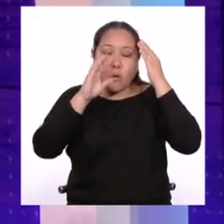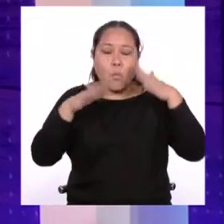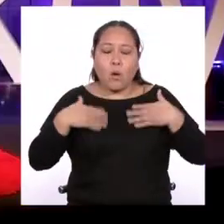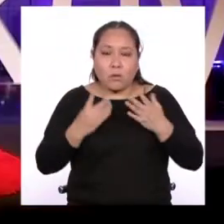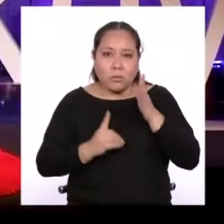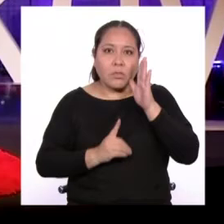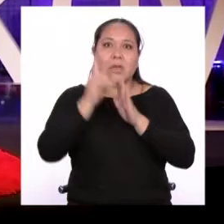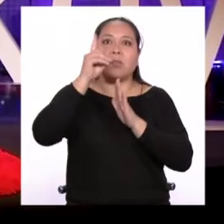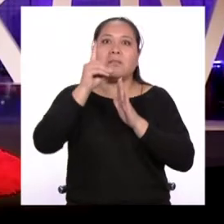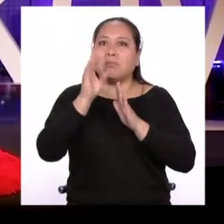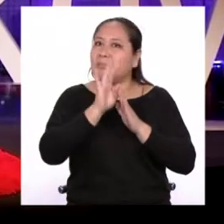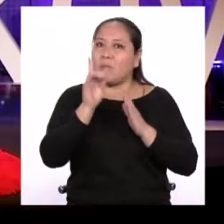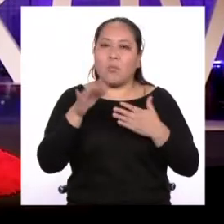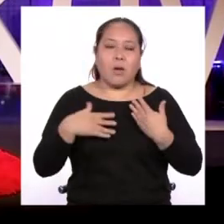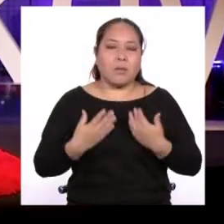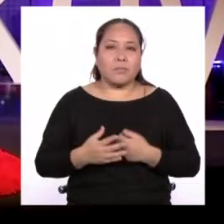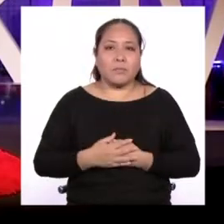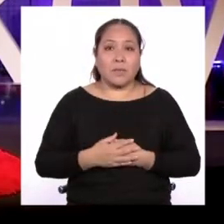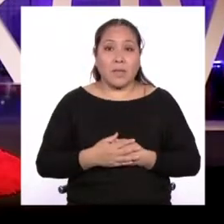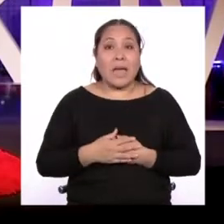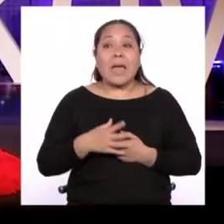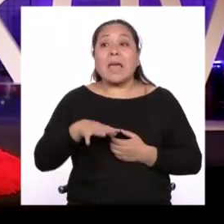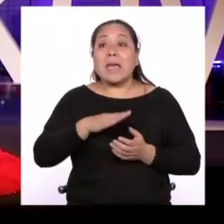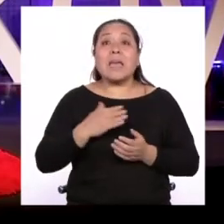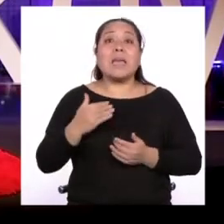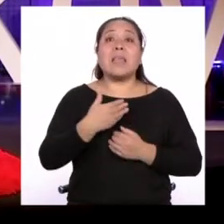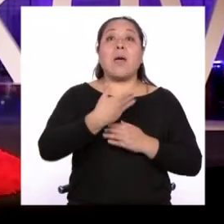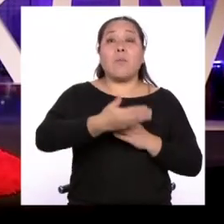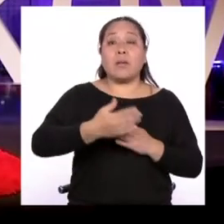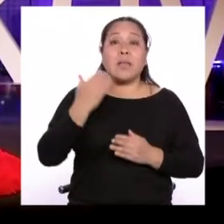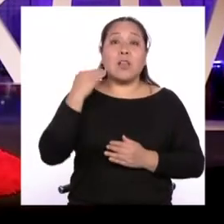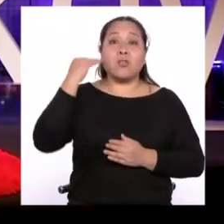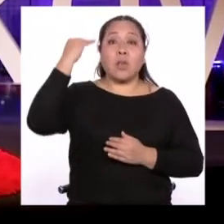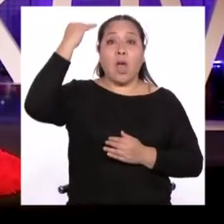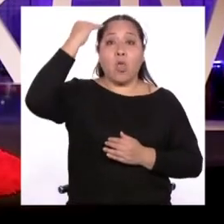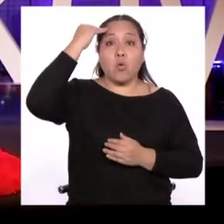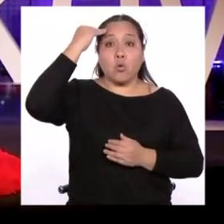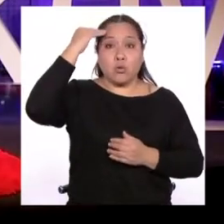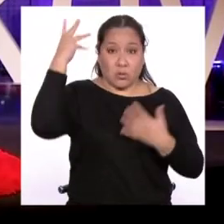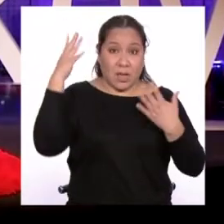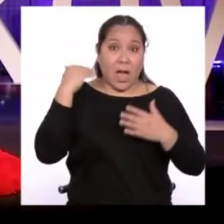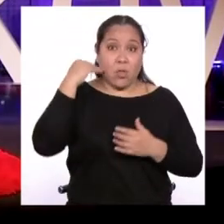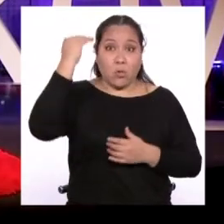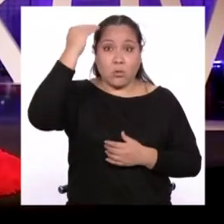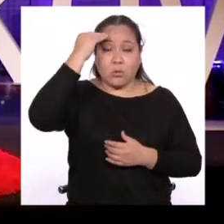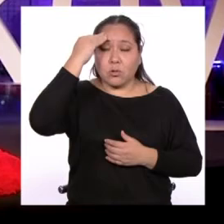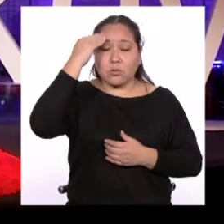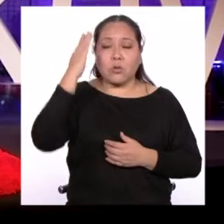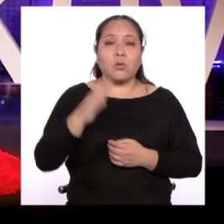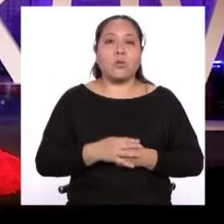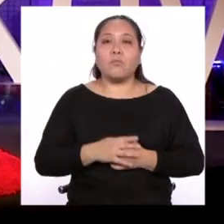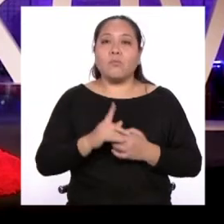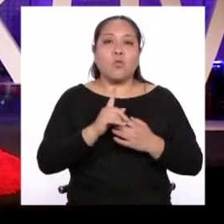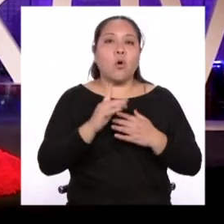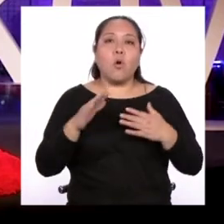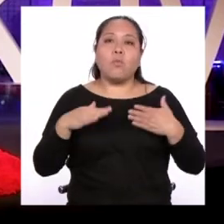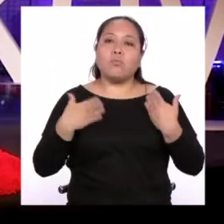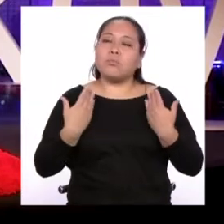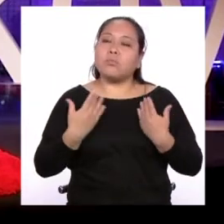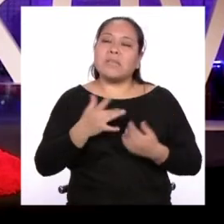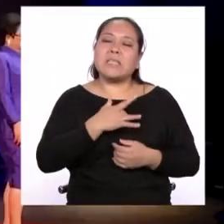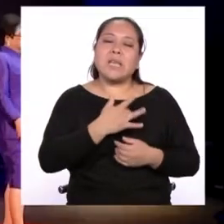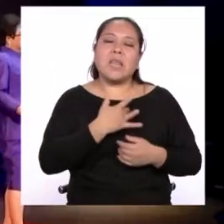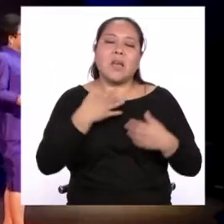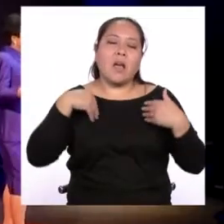desarrollo. Y en los adultos significa tener una pérdida de la productividad,